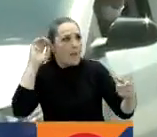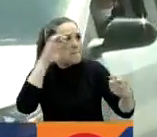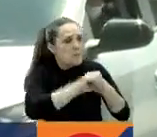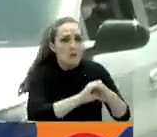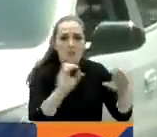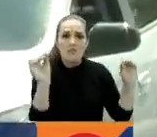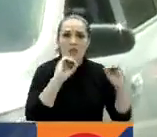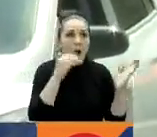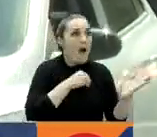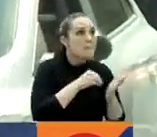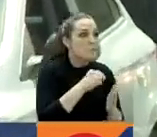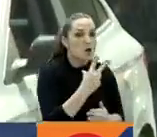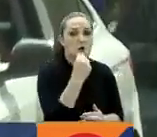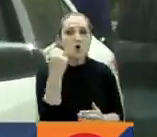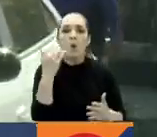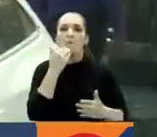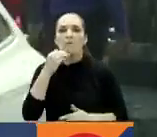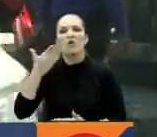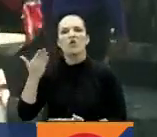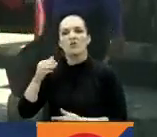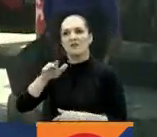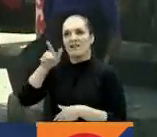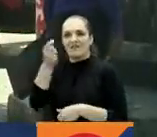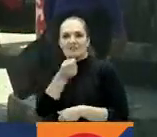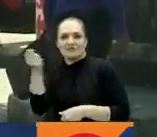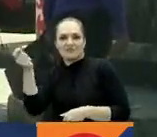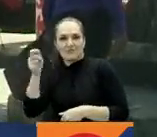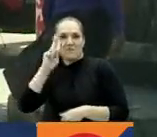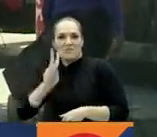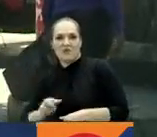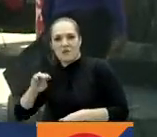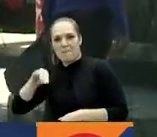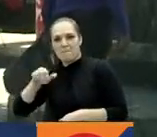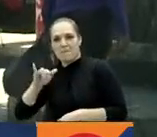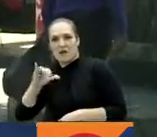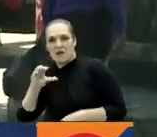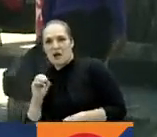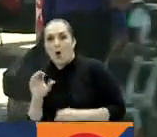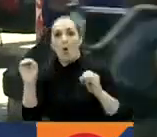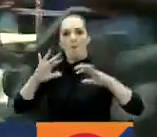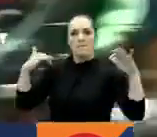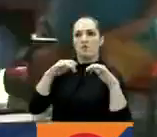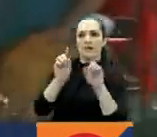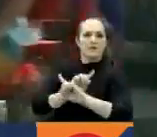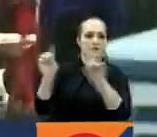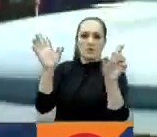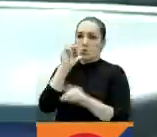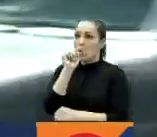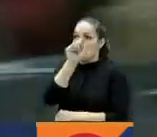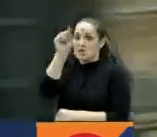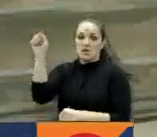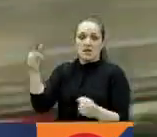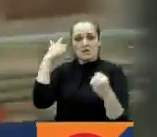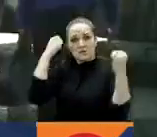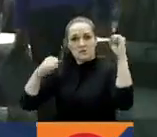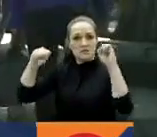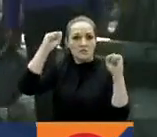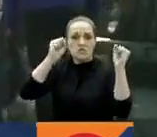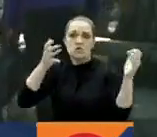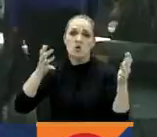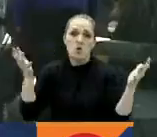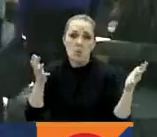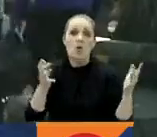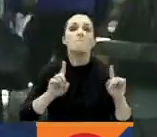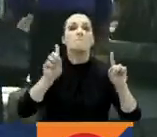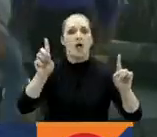tiquetes para destinos como Maicao y Valledupar hasta el momento. Por su parte, la Policía Metropolitana está garantizando la movilidad y